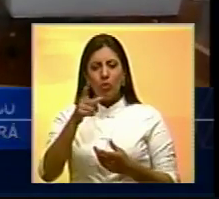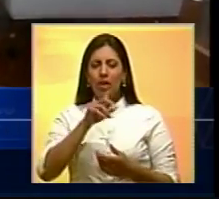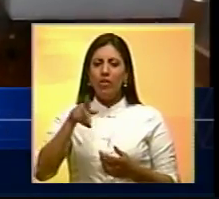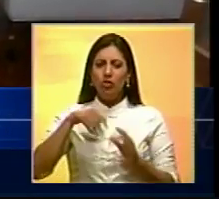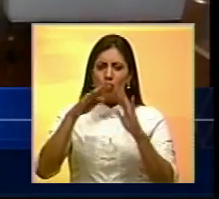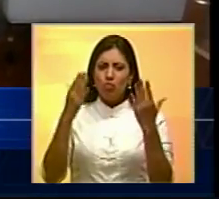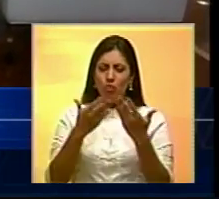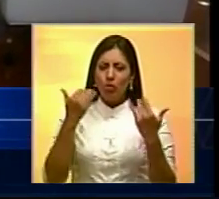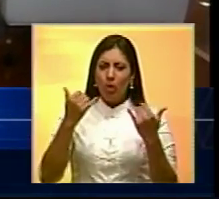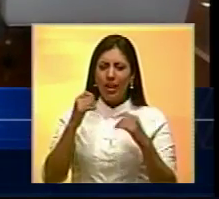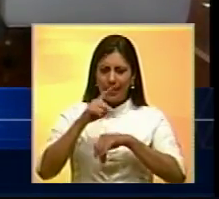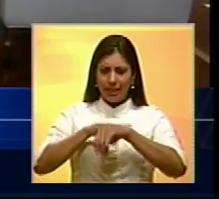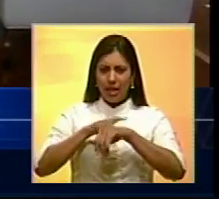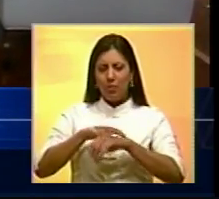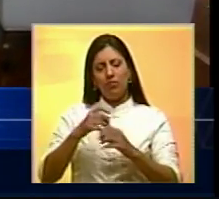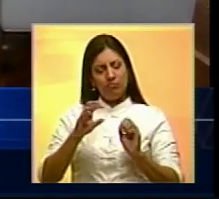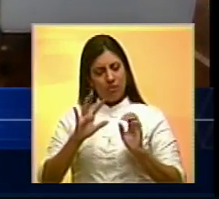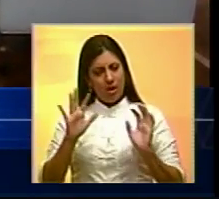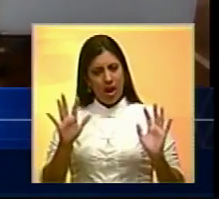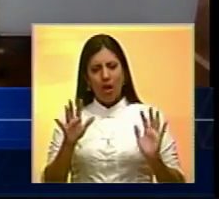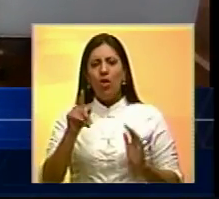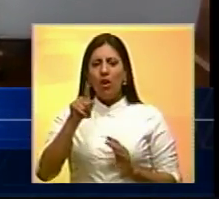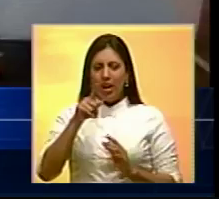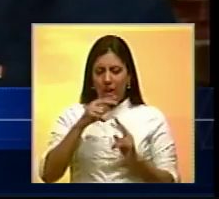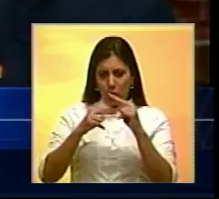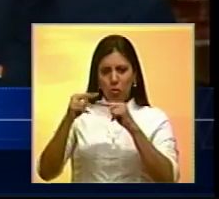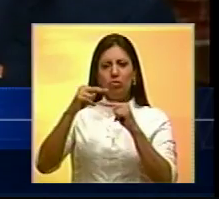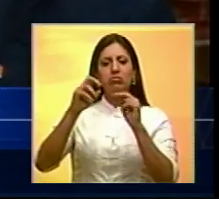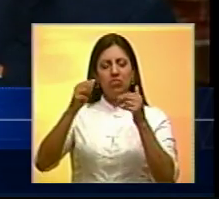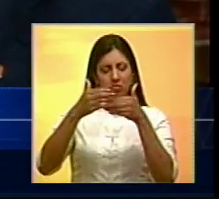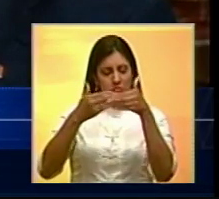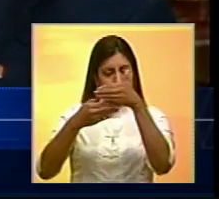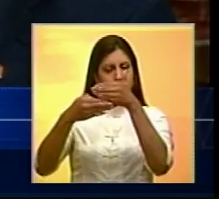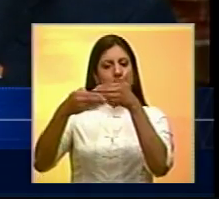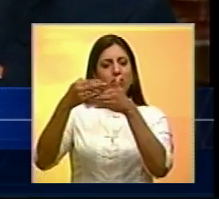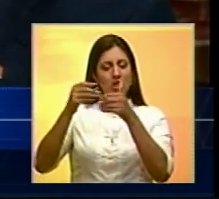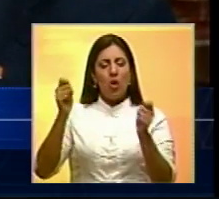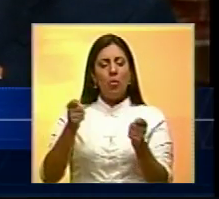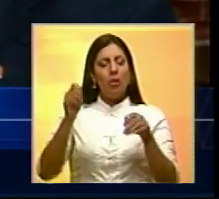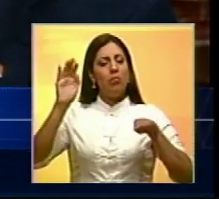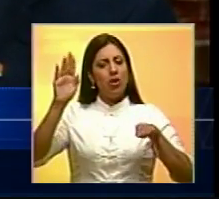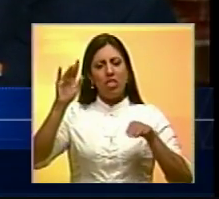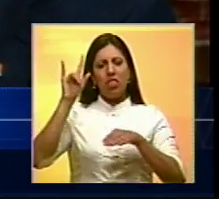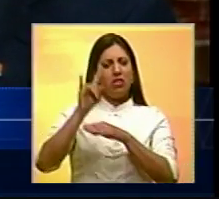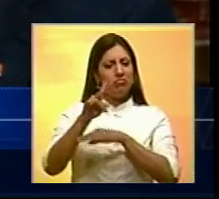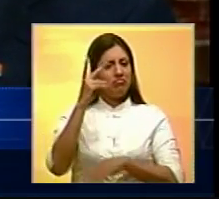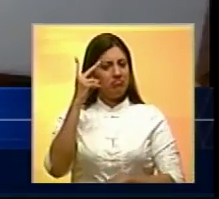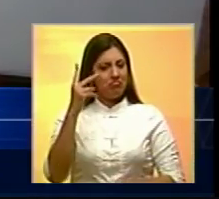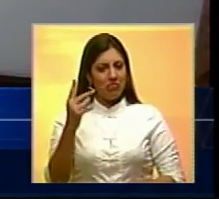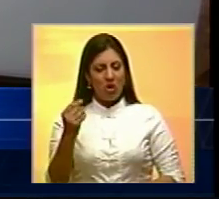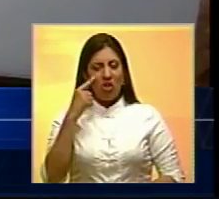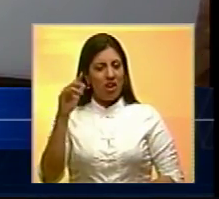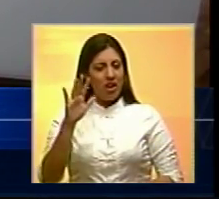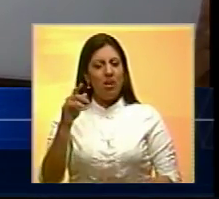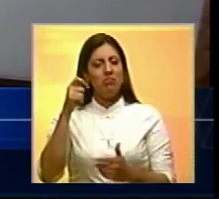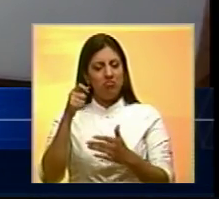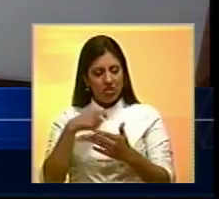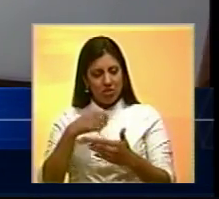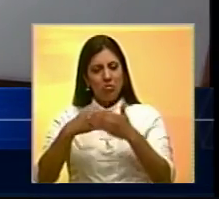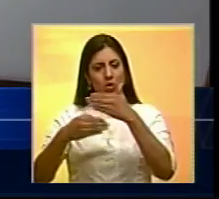El muro va a tomar un tiempo. Obviamente, él lo va a construir. Es una promesa de campaña. No va a romper una promesa de